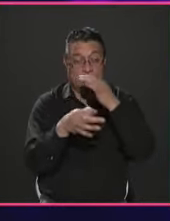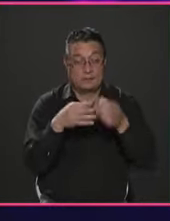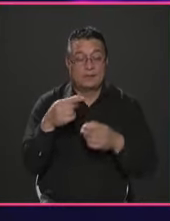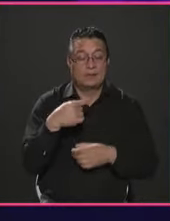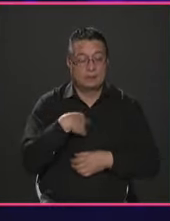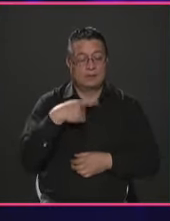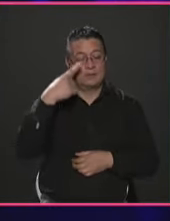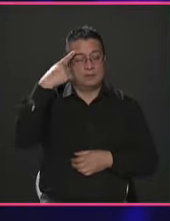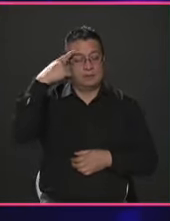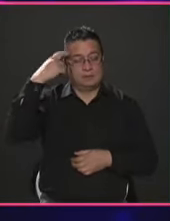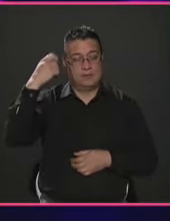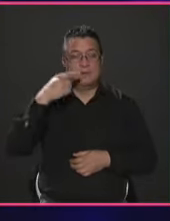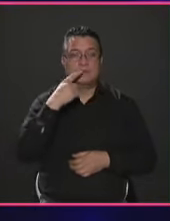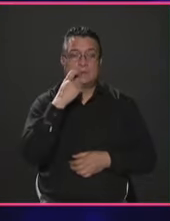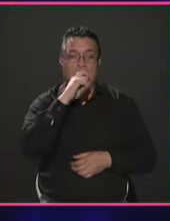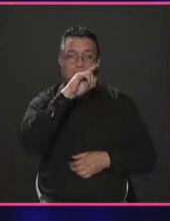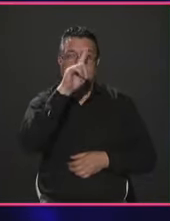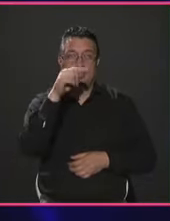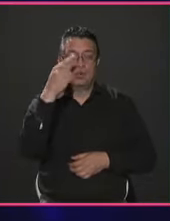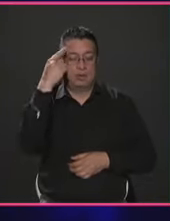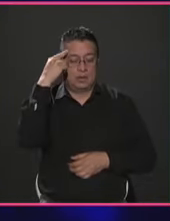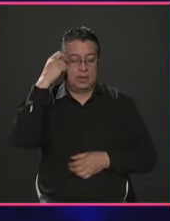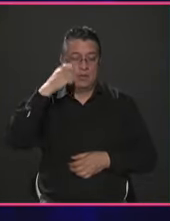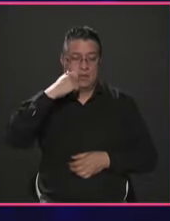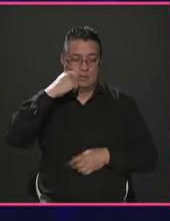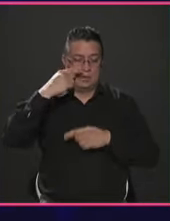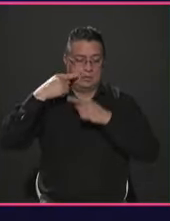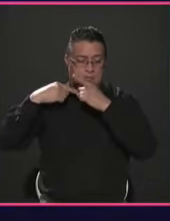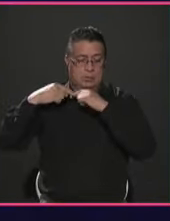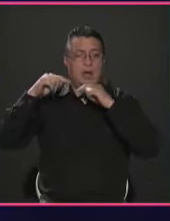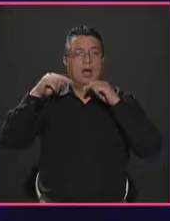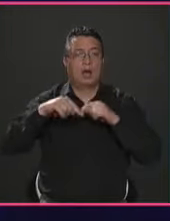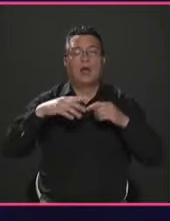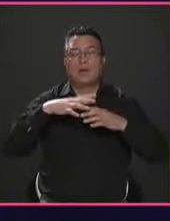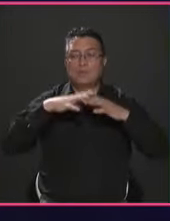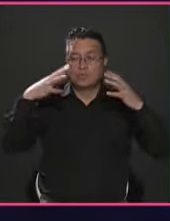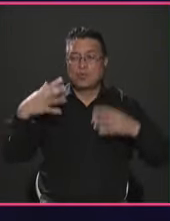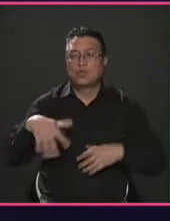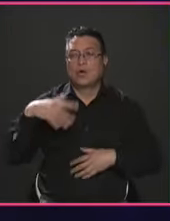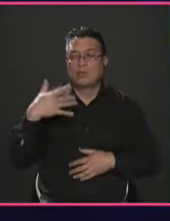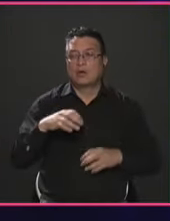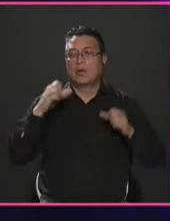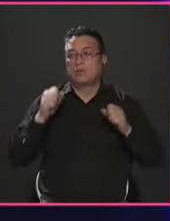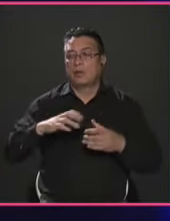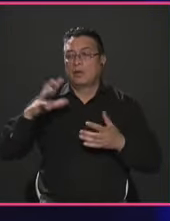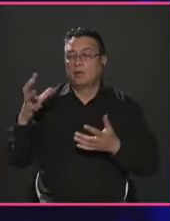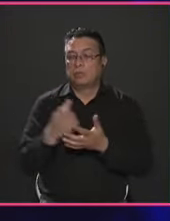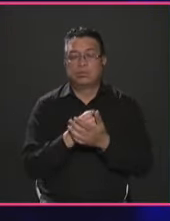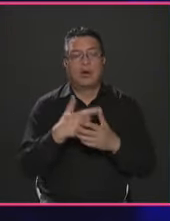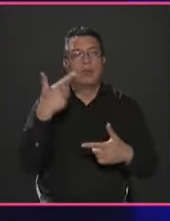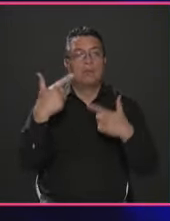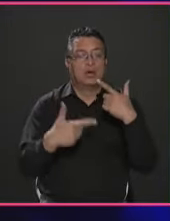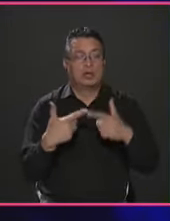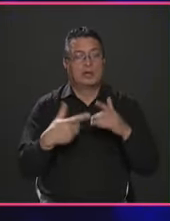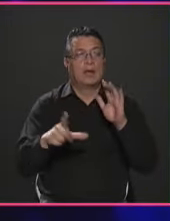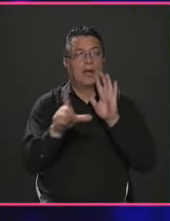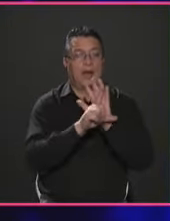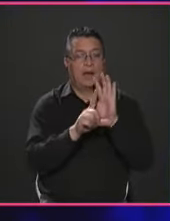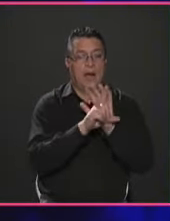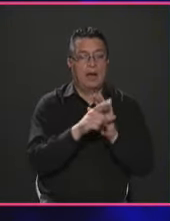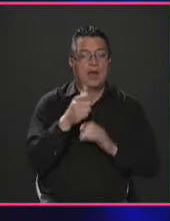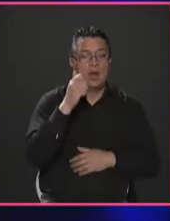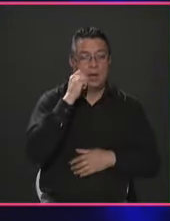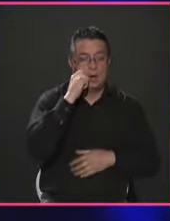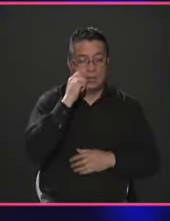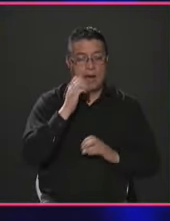estoy llamando la pregunta antropológica que es tan esencial para pueder lograr un políticas y leyes que sean humanas y